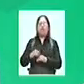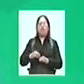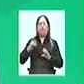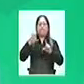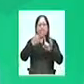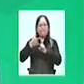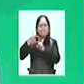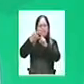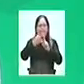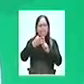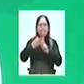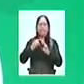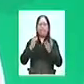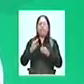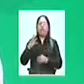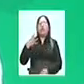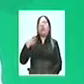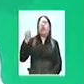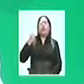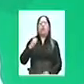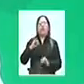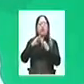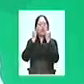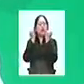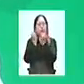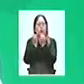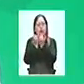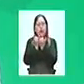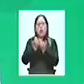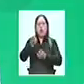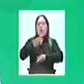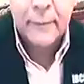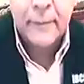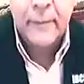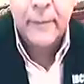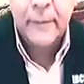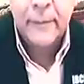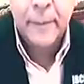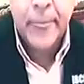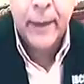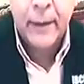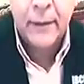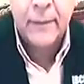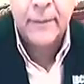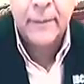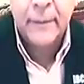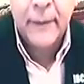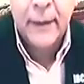Gary Rodríguez, quien es gerente del Instituto Boliviano de Comercio Exterior, a quien ya le quiero dar la